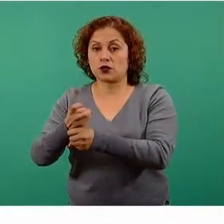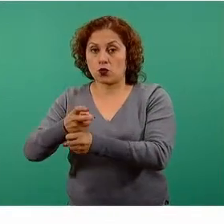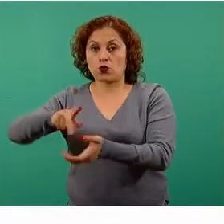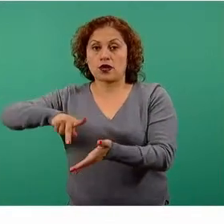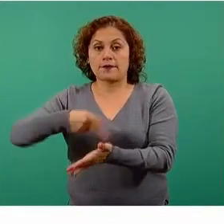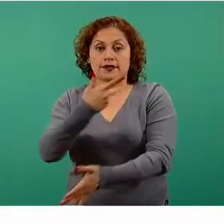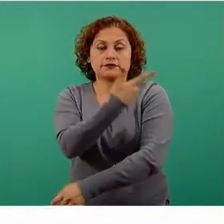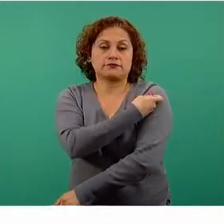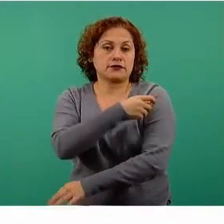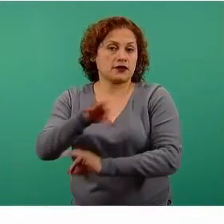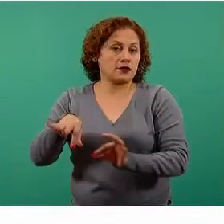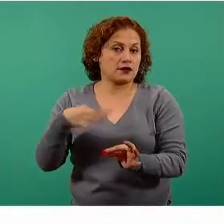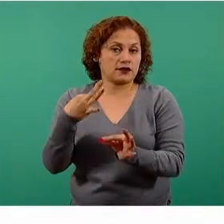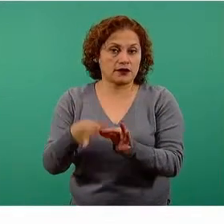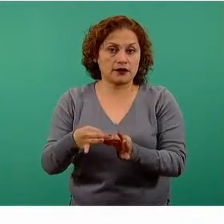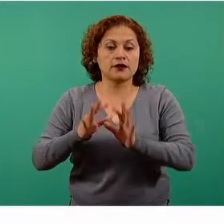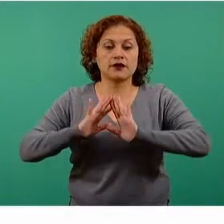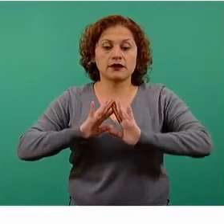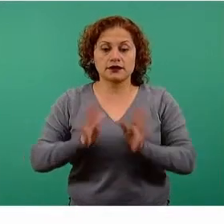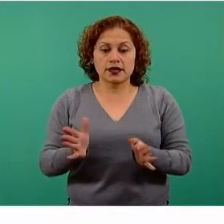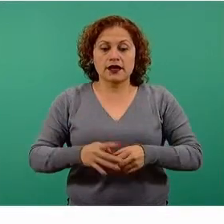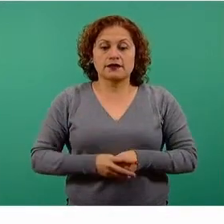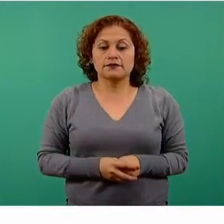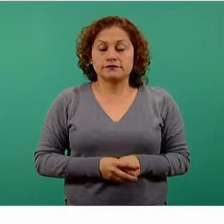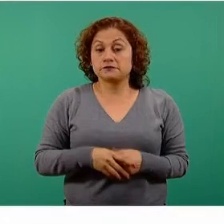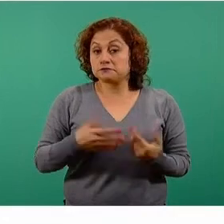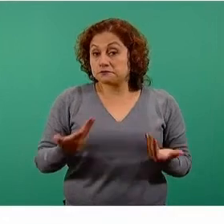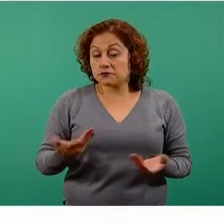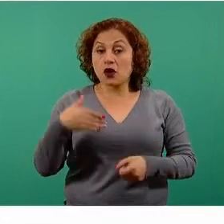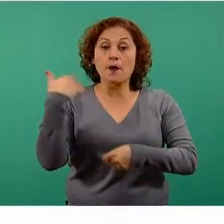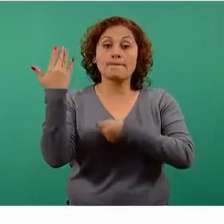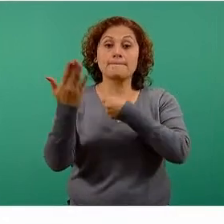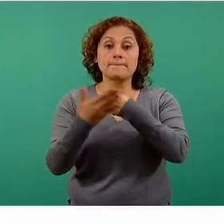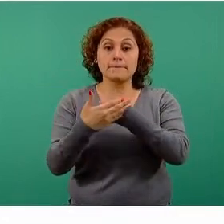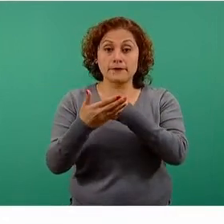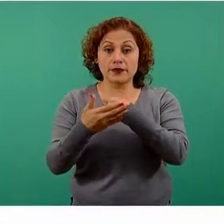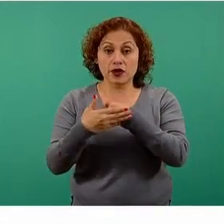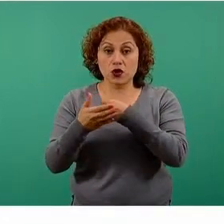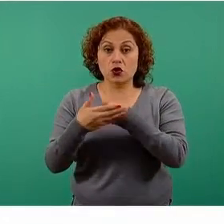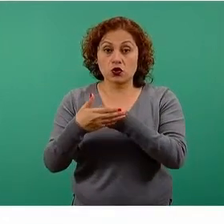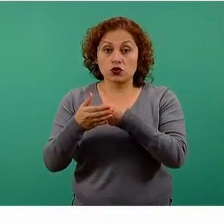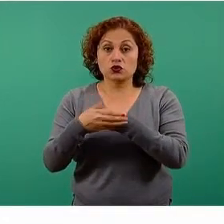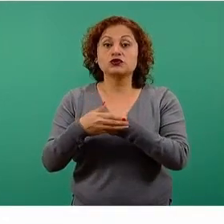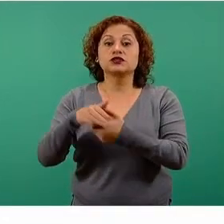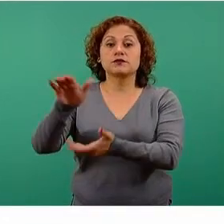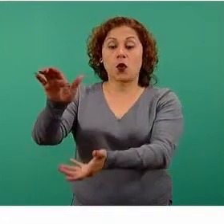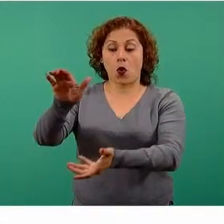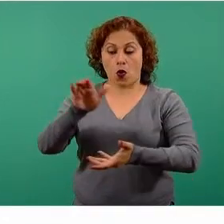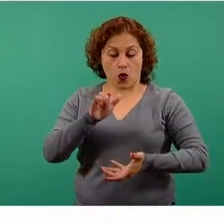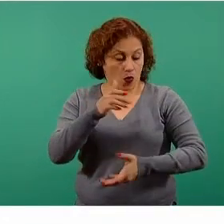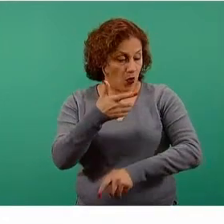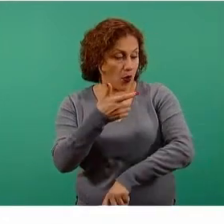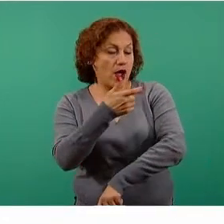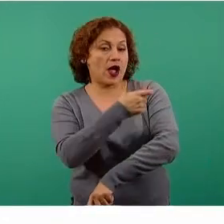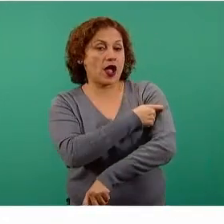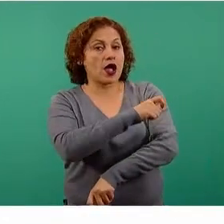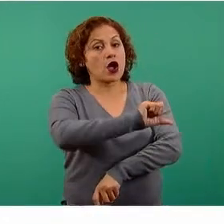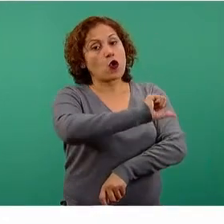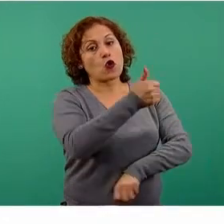Y en su momento se completará esta vacunación a personal educativo de otras entidades federativas.